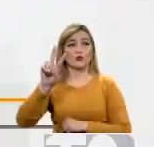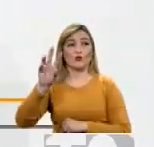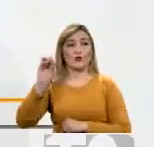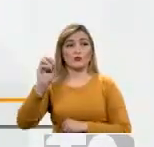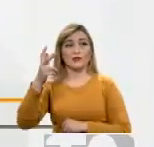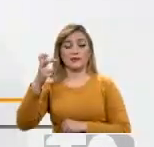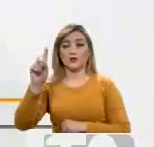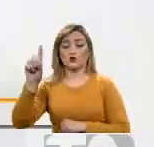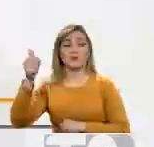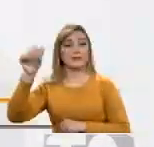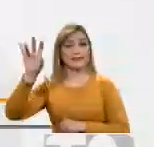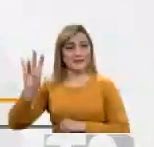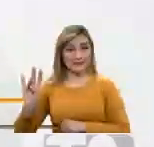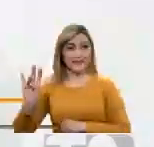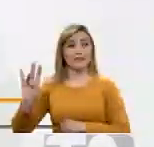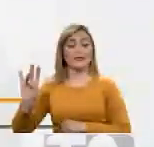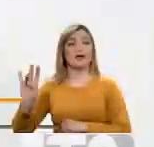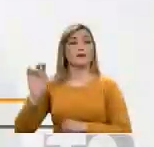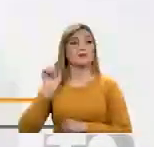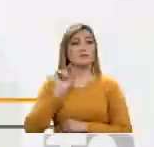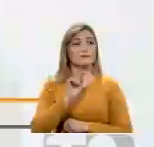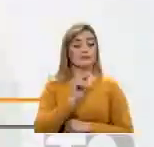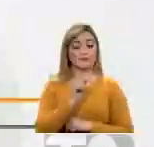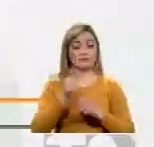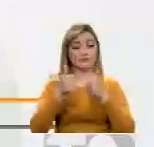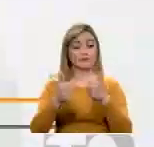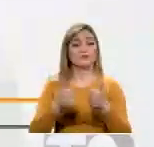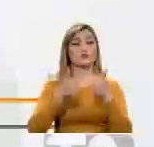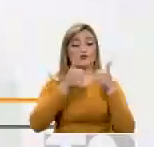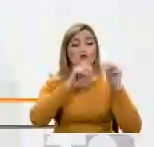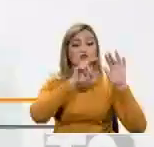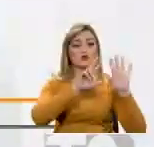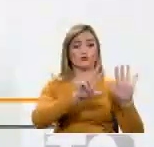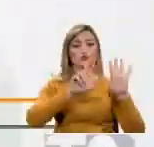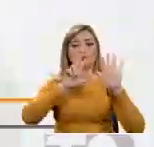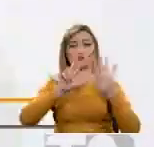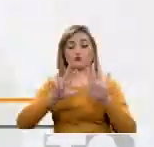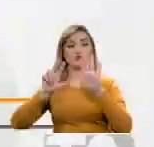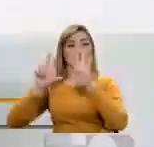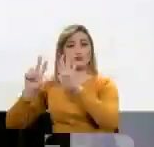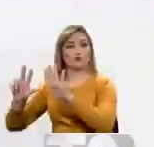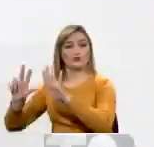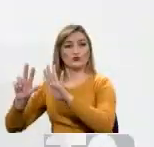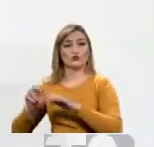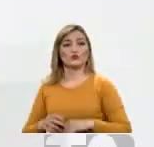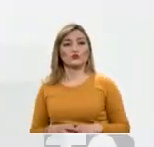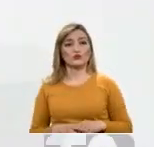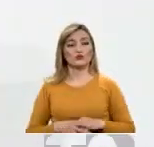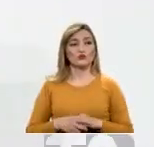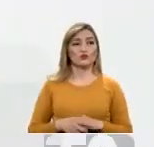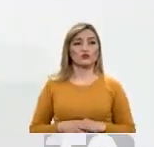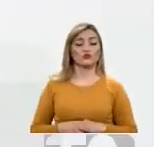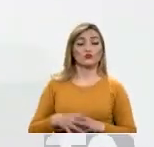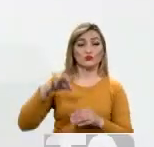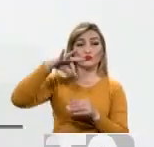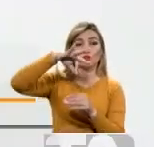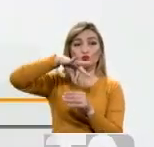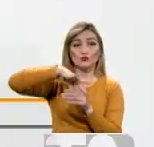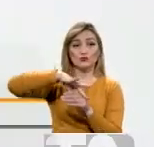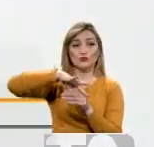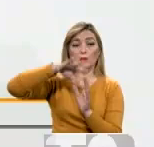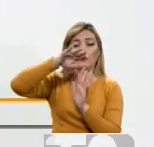y 2017, donde los candidatos a la presidencia fueron 8 en cada oportunidad. Mientras que las elecciones que